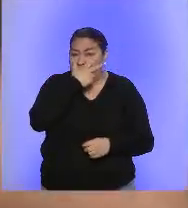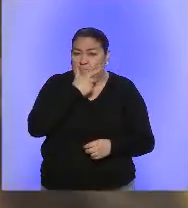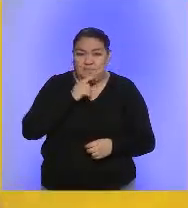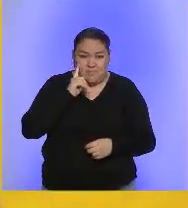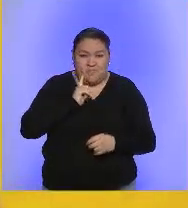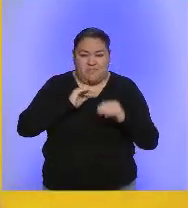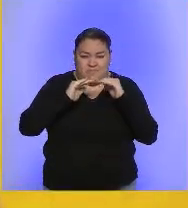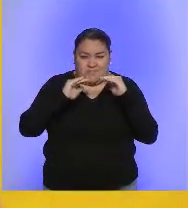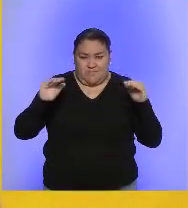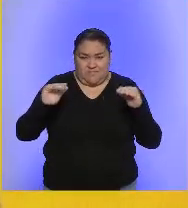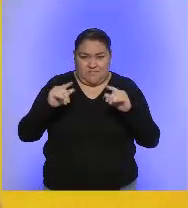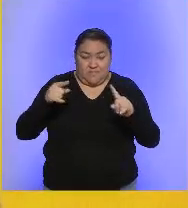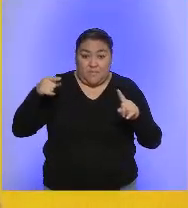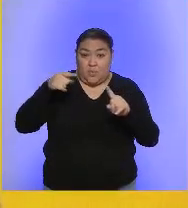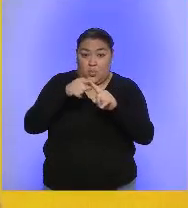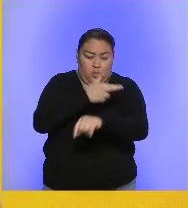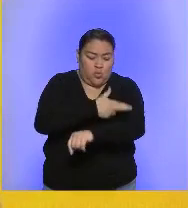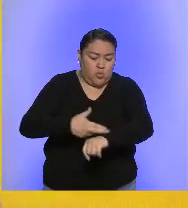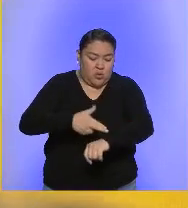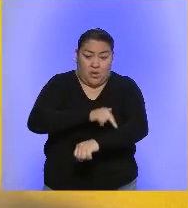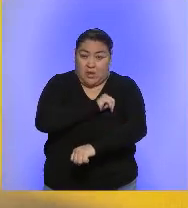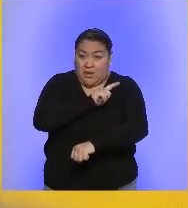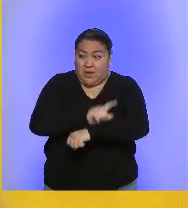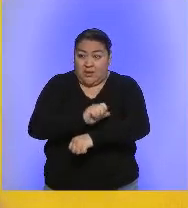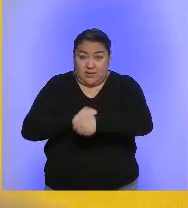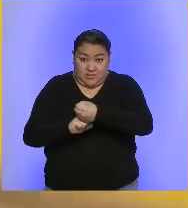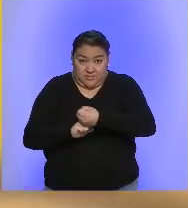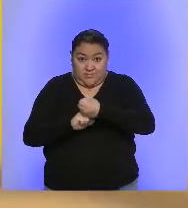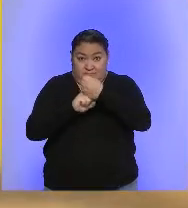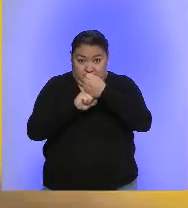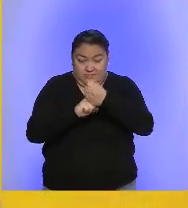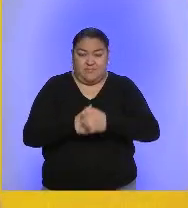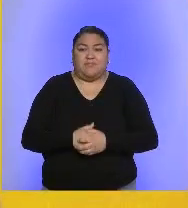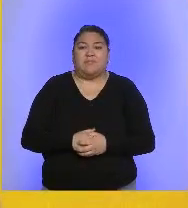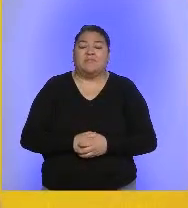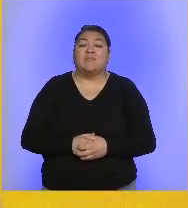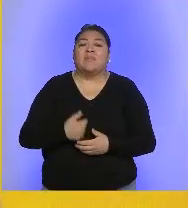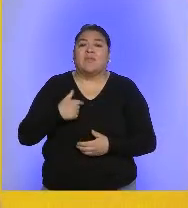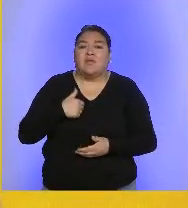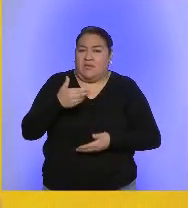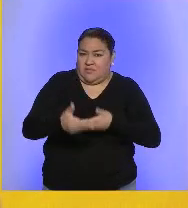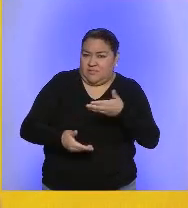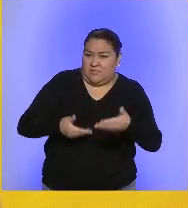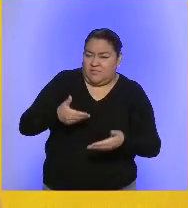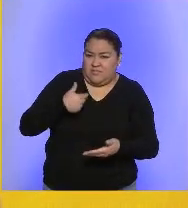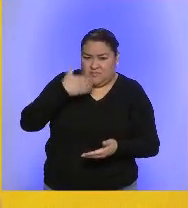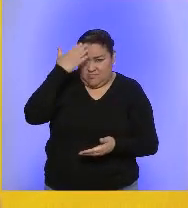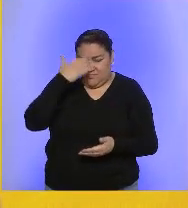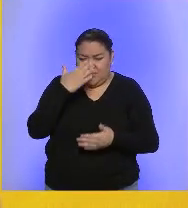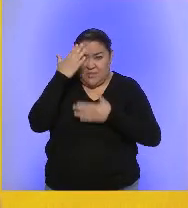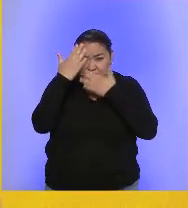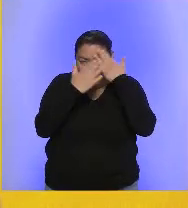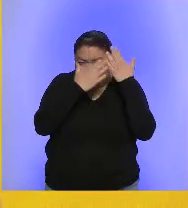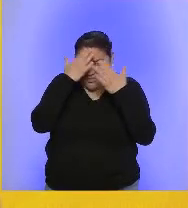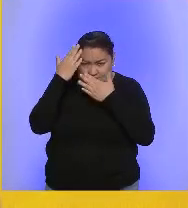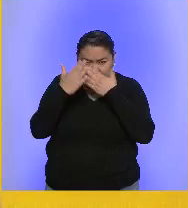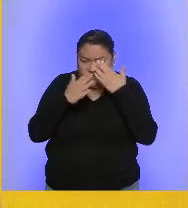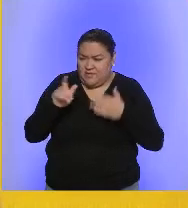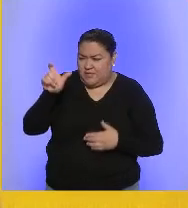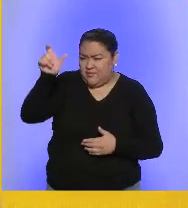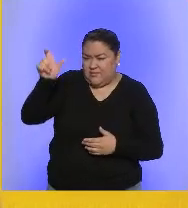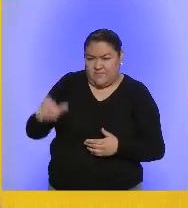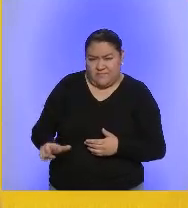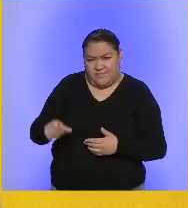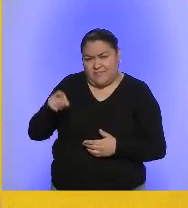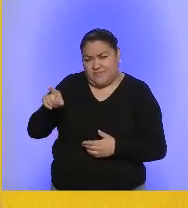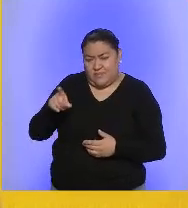afirmativas, me permito leer la semblanza de la maestra Krishna